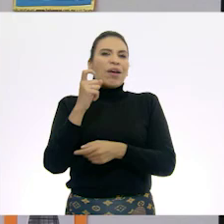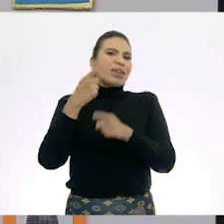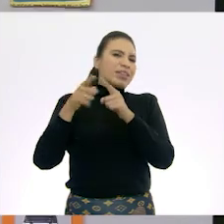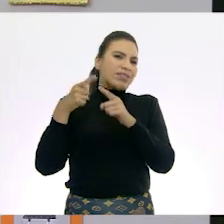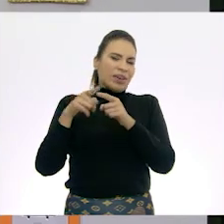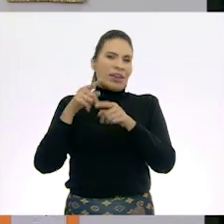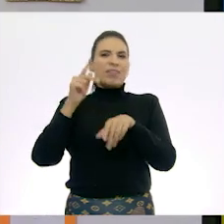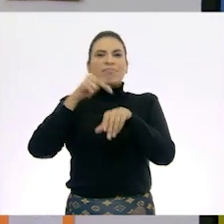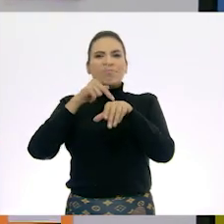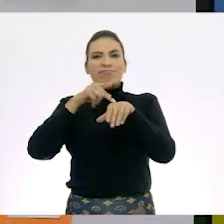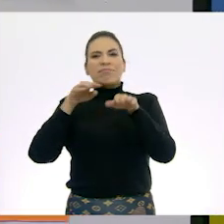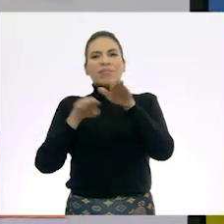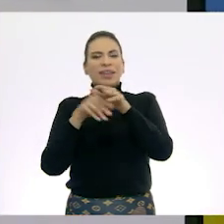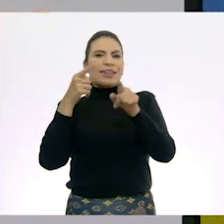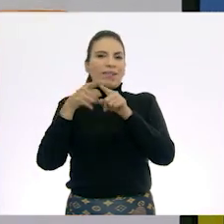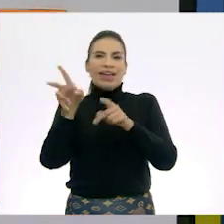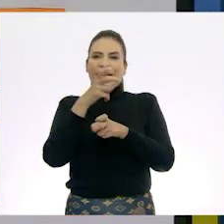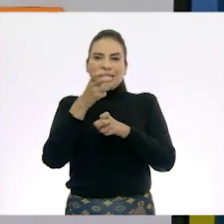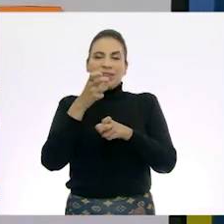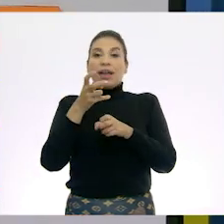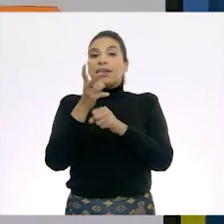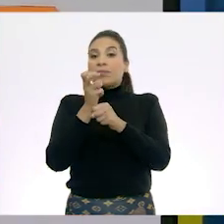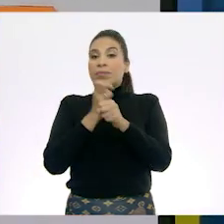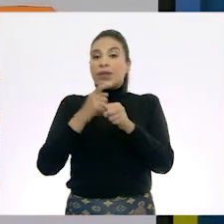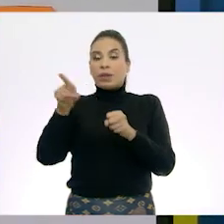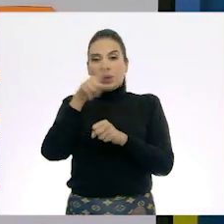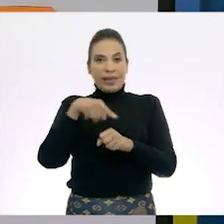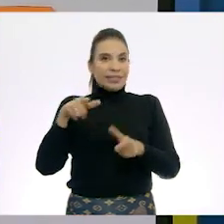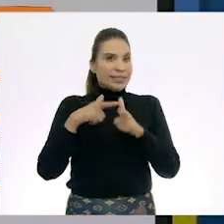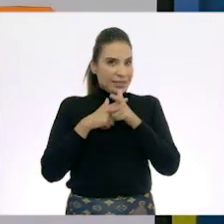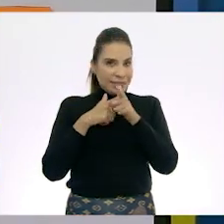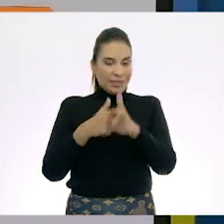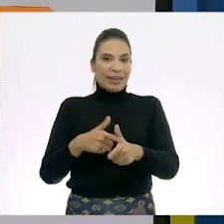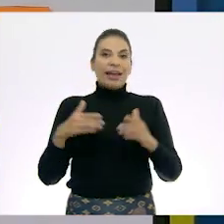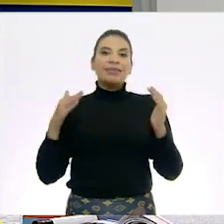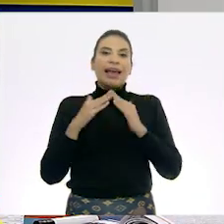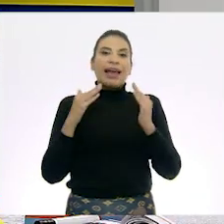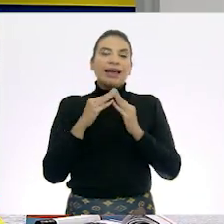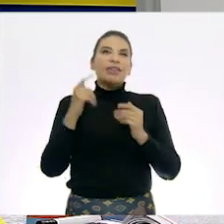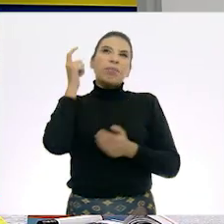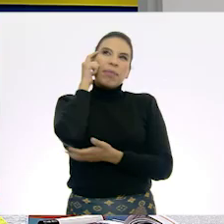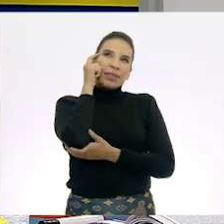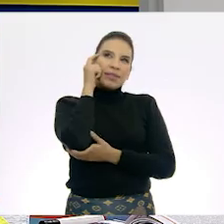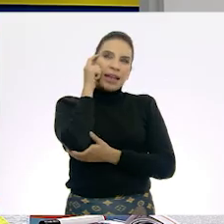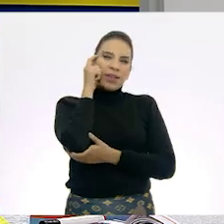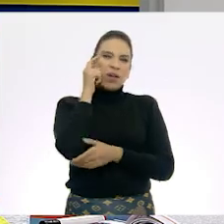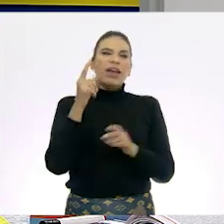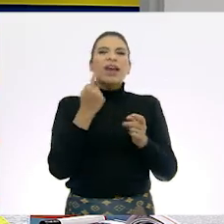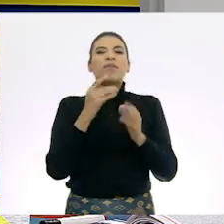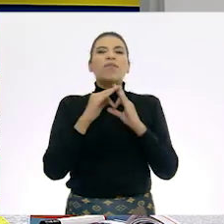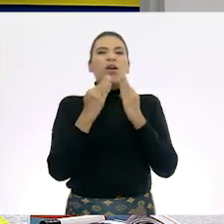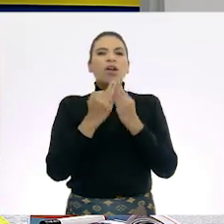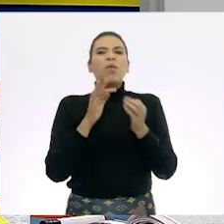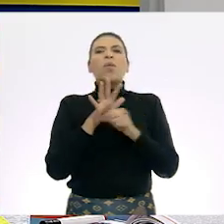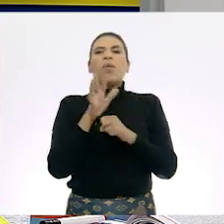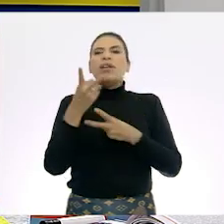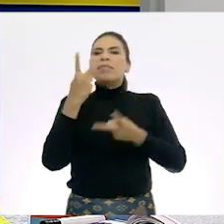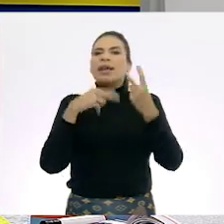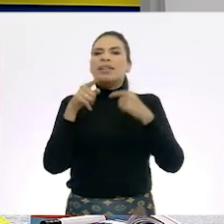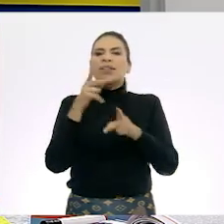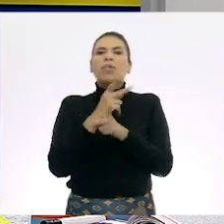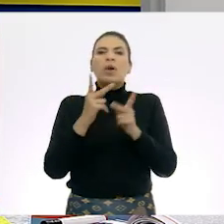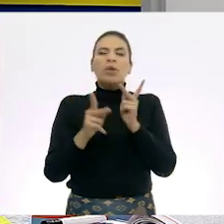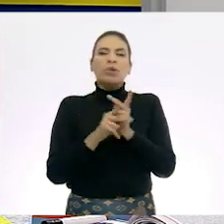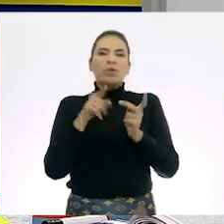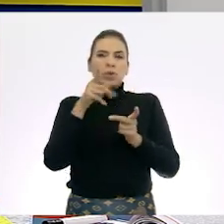ellos. Pues esa sería la invitación a que sigas tú en casa pensando de qué manera, o de cuál es el origen de los